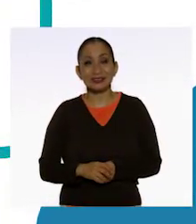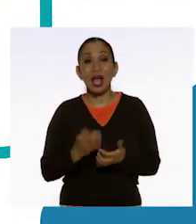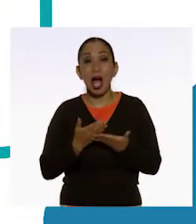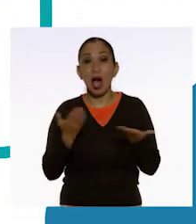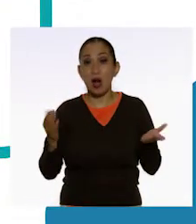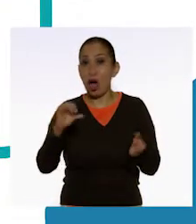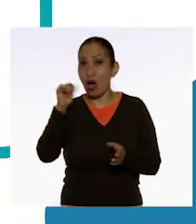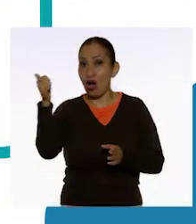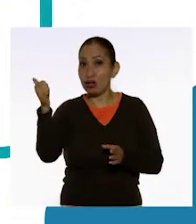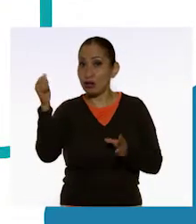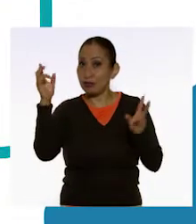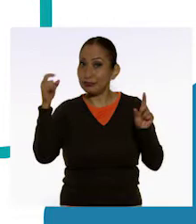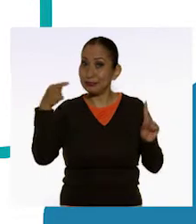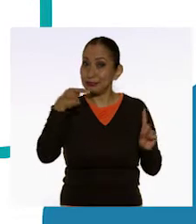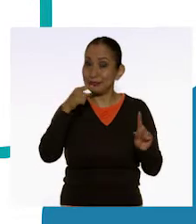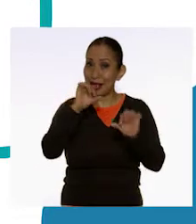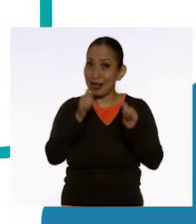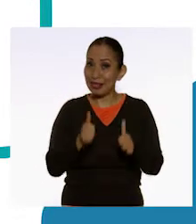Vamos a la siguiente materia.